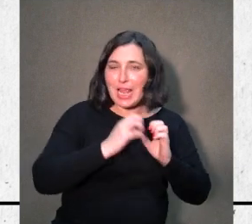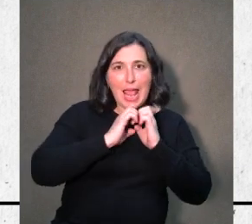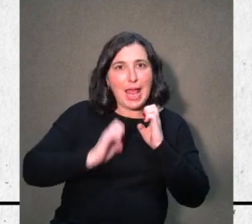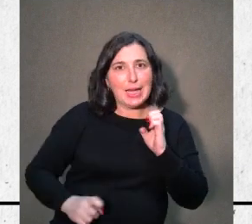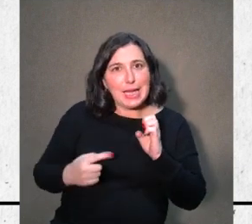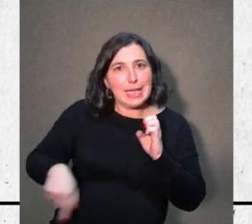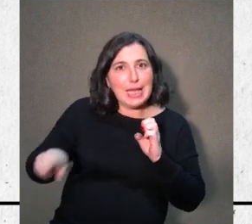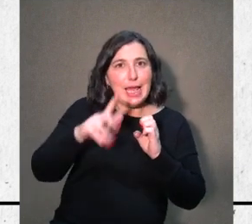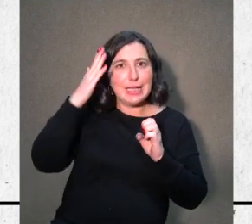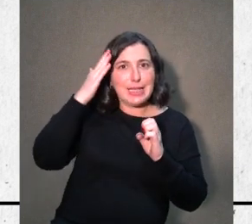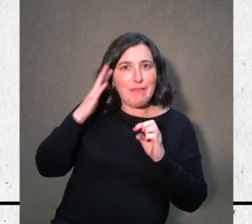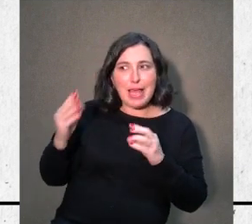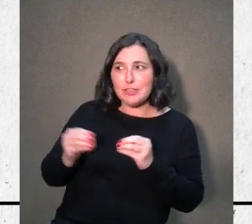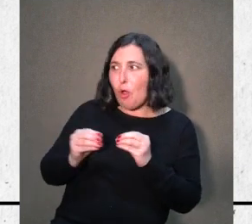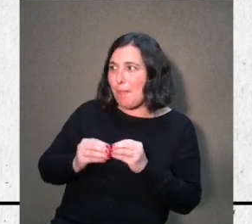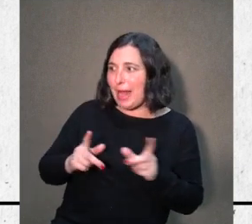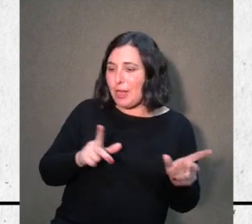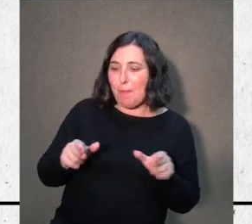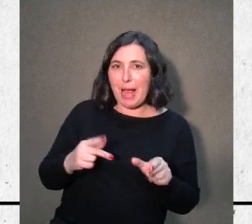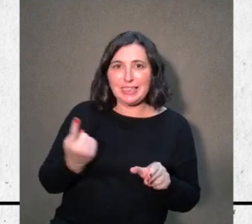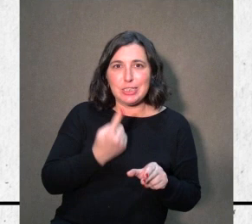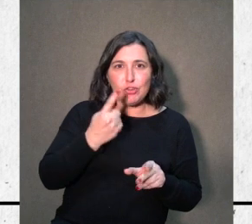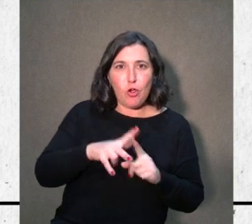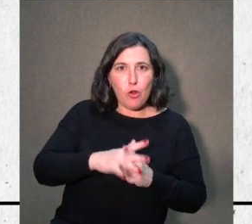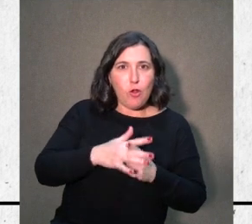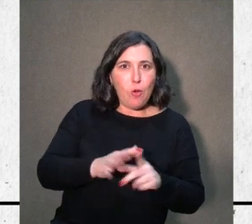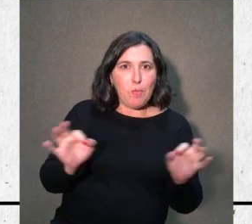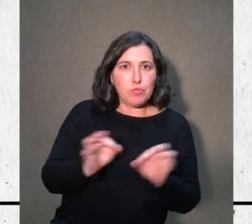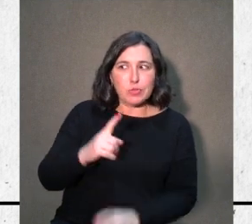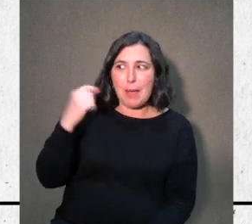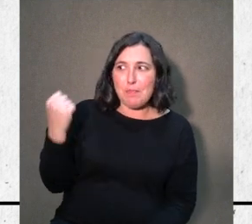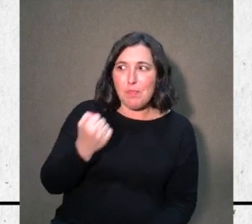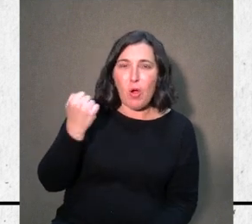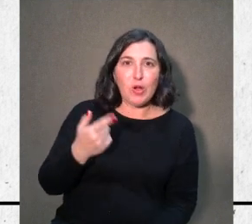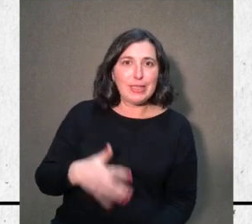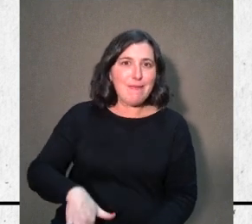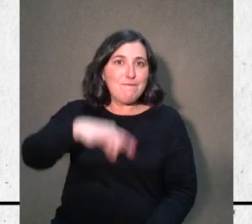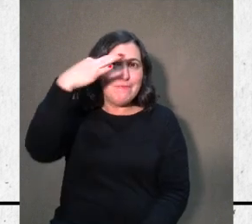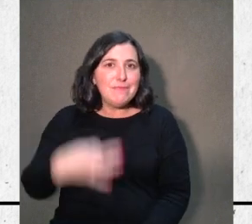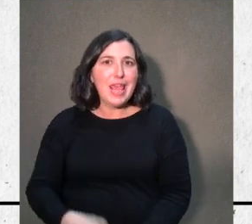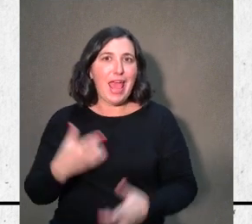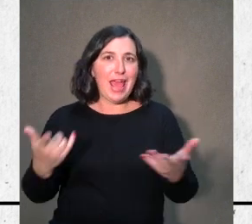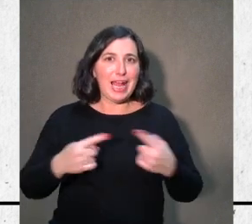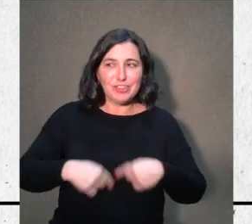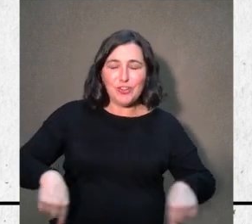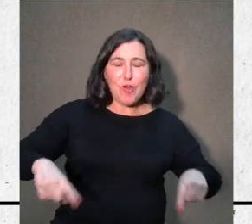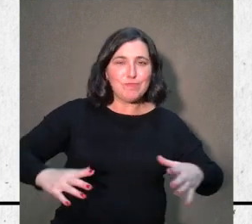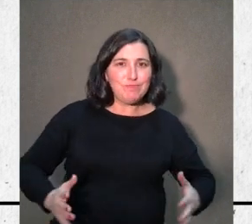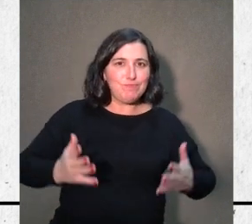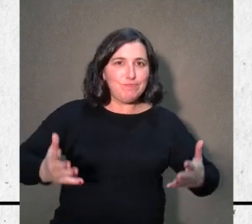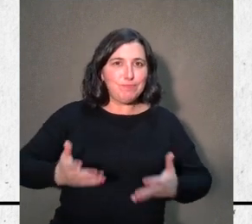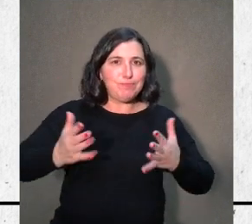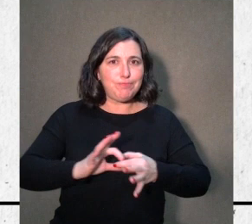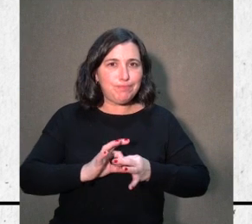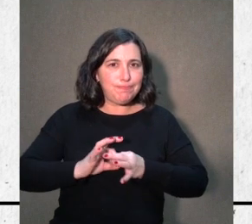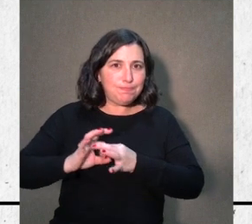importante, y bueno, le salió bien, eso se va repercutiendo, es como algo,